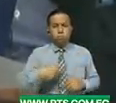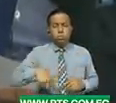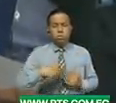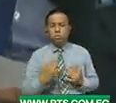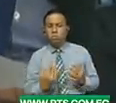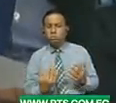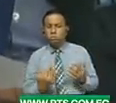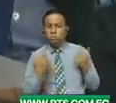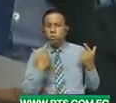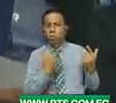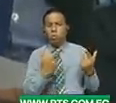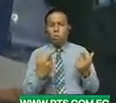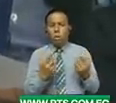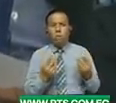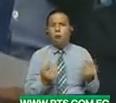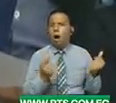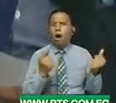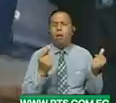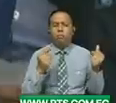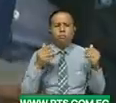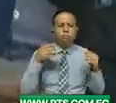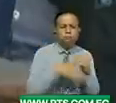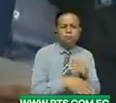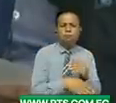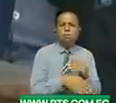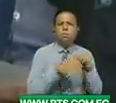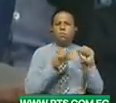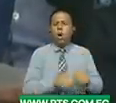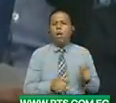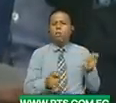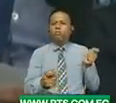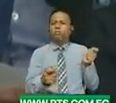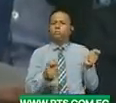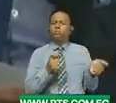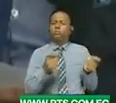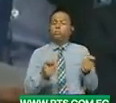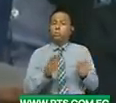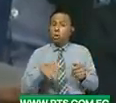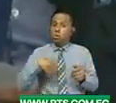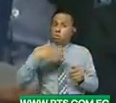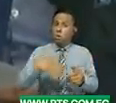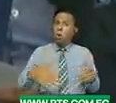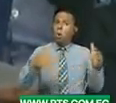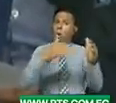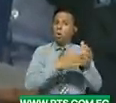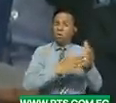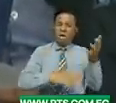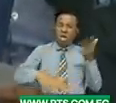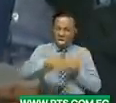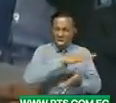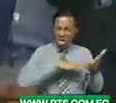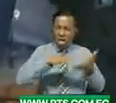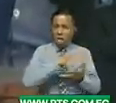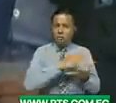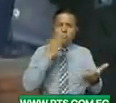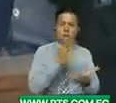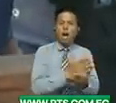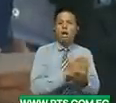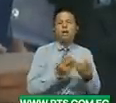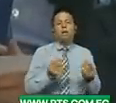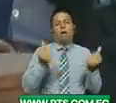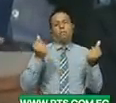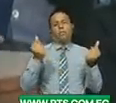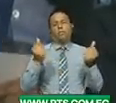de 5 minutos si se presentase, Dios no quiera, otro amotinamiento en las cárceles. Según